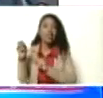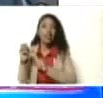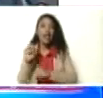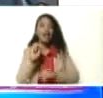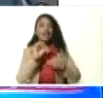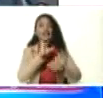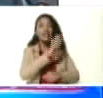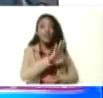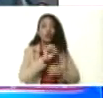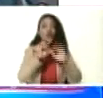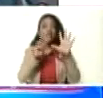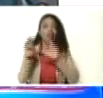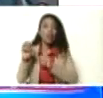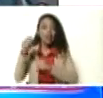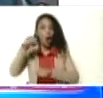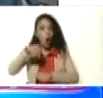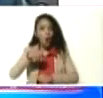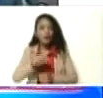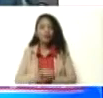570 hoy por día.